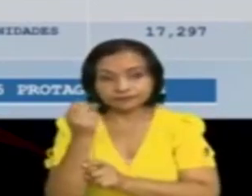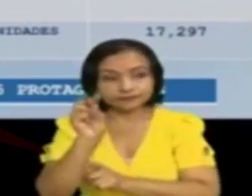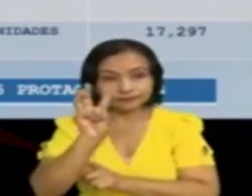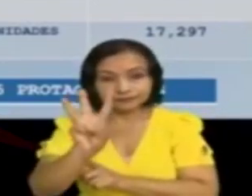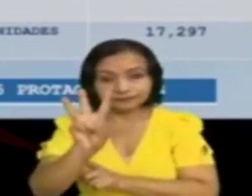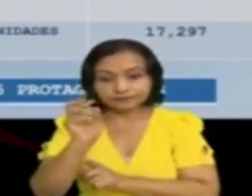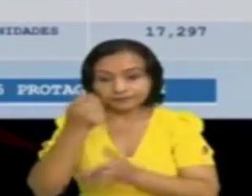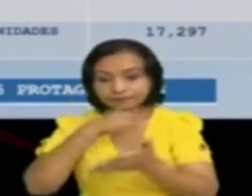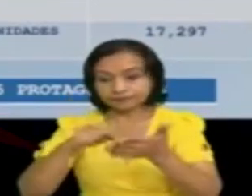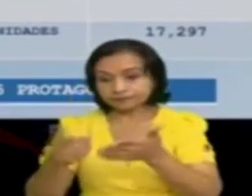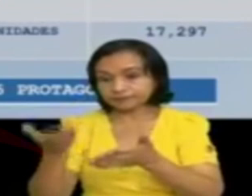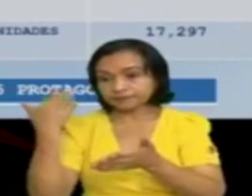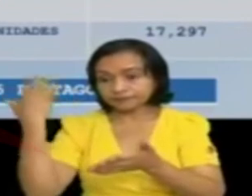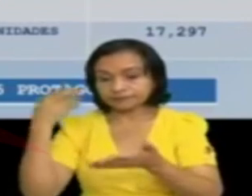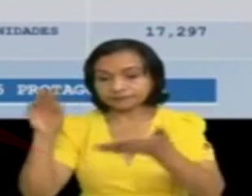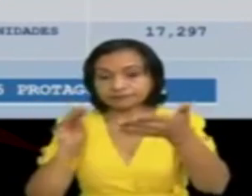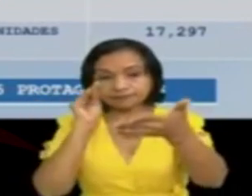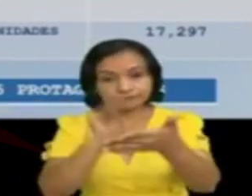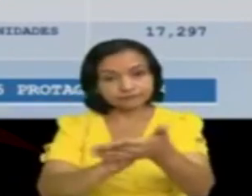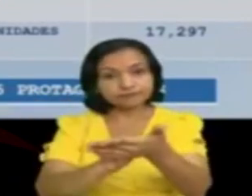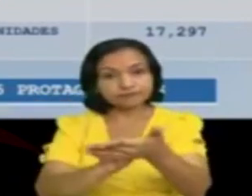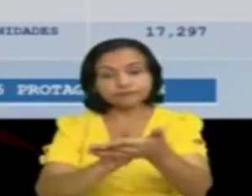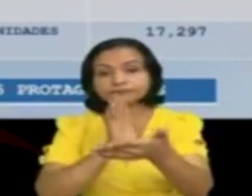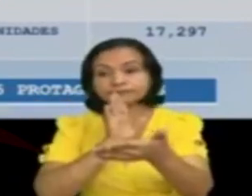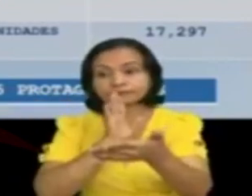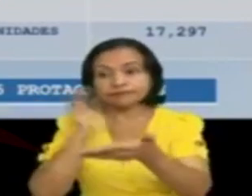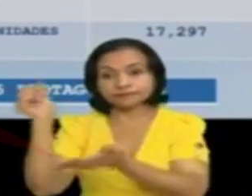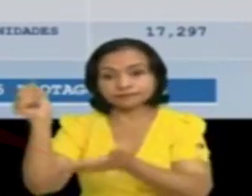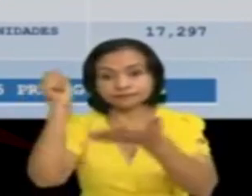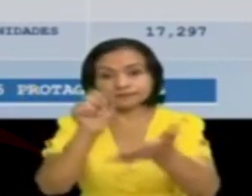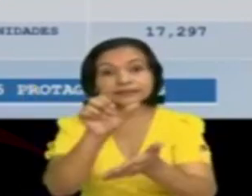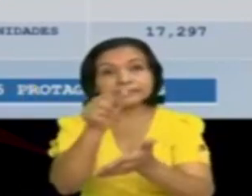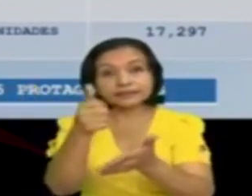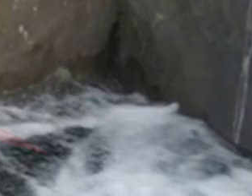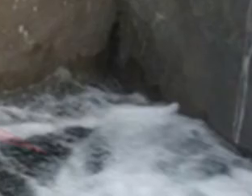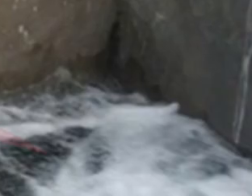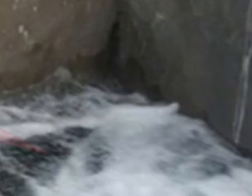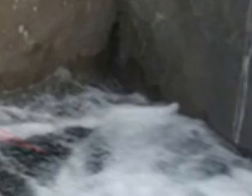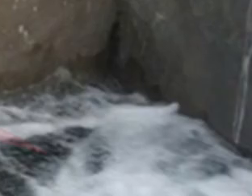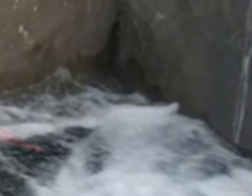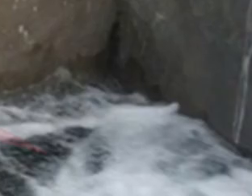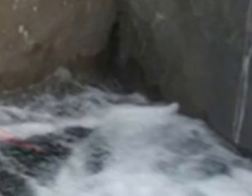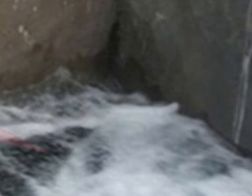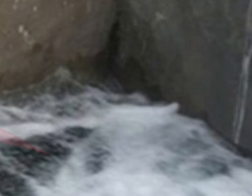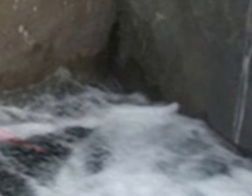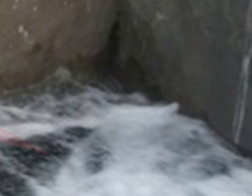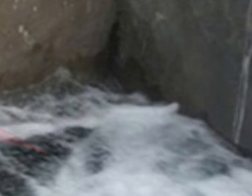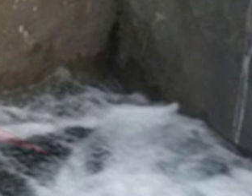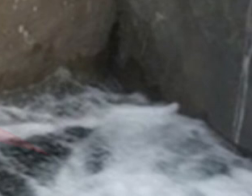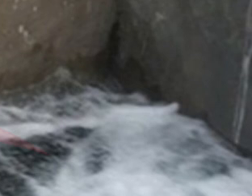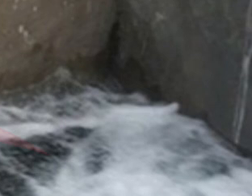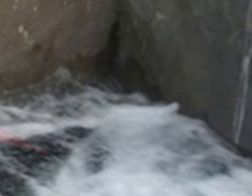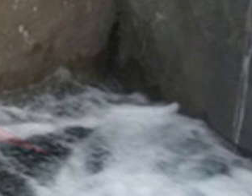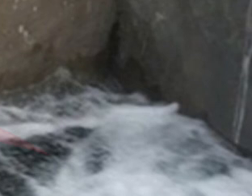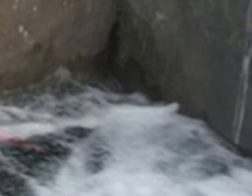semana pasada entregamos, y ahí estamos hablando de una inversión de más de $6 millones. Vamos a abarcar